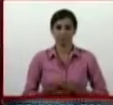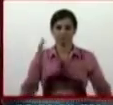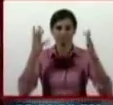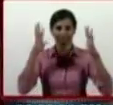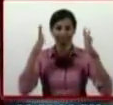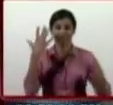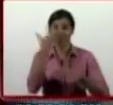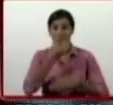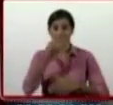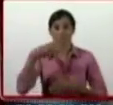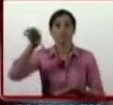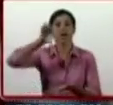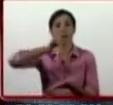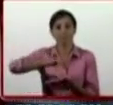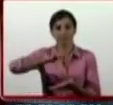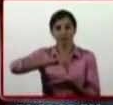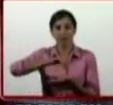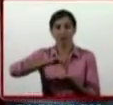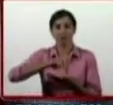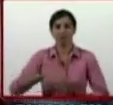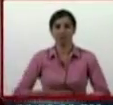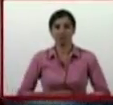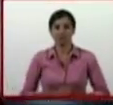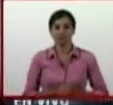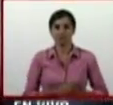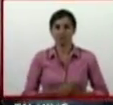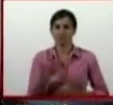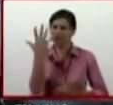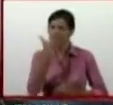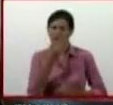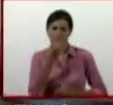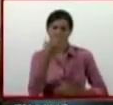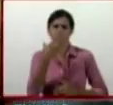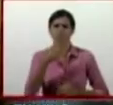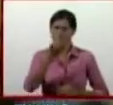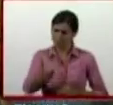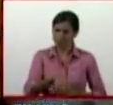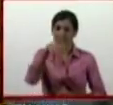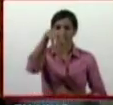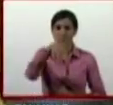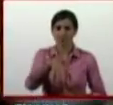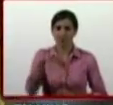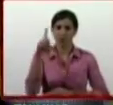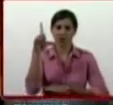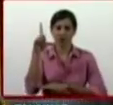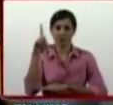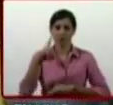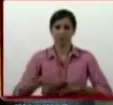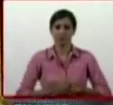hermosa capital del hermosísimo también estado Lara.